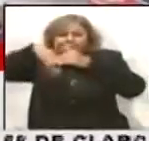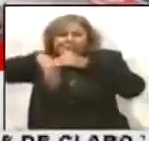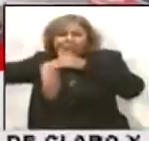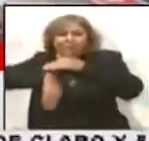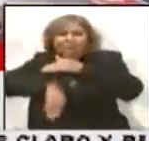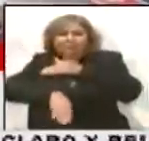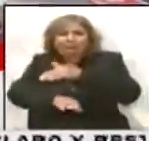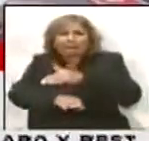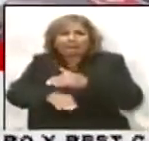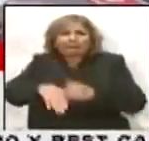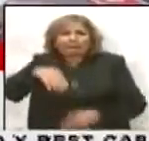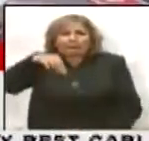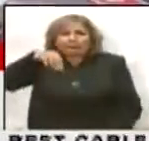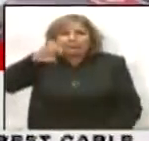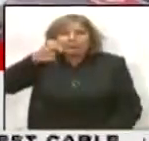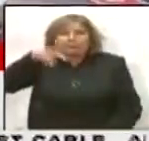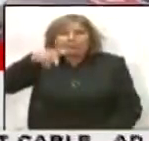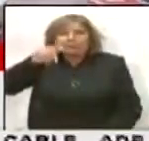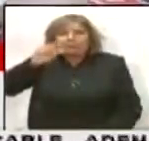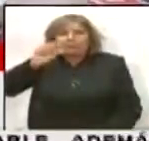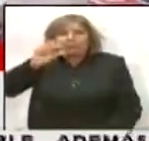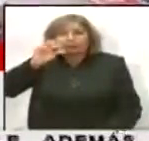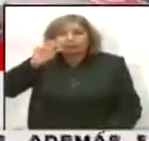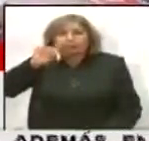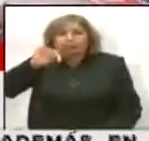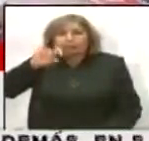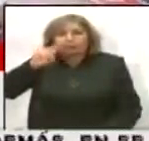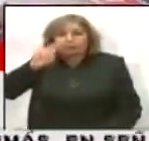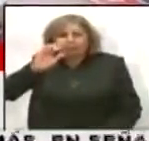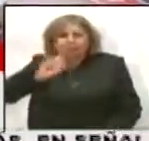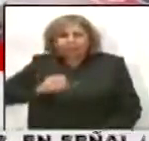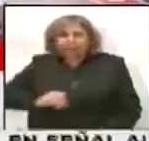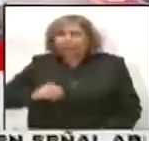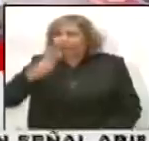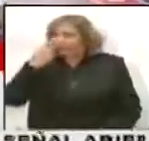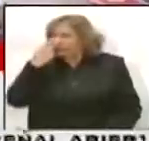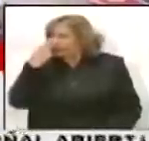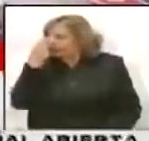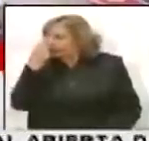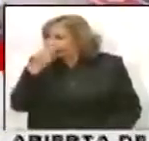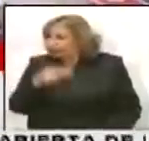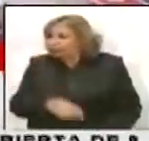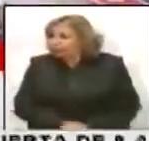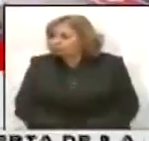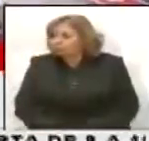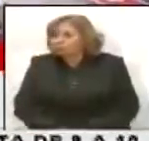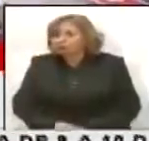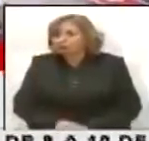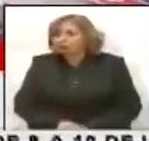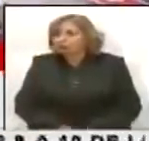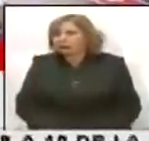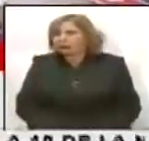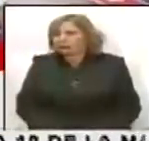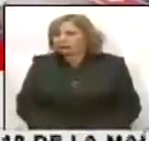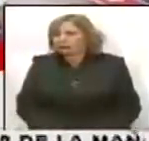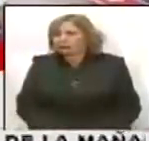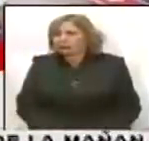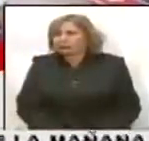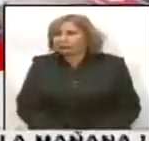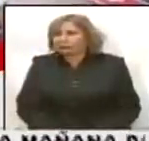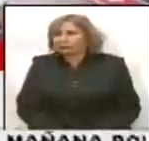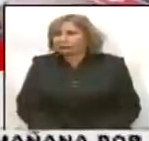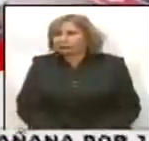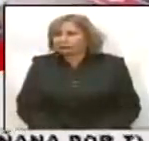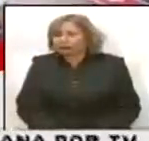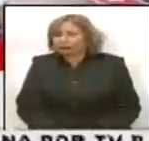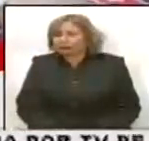el Pentagonito, un edificio que nosotros tenemos que visitar para hacer labor de representación. A Kenneth Ansualdo, un joven de la Universidad del